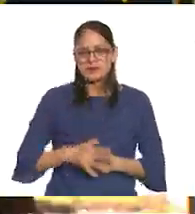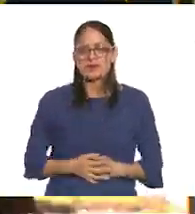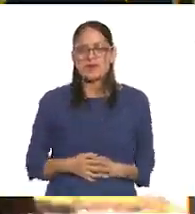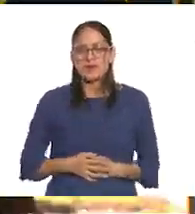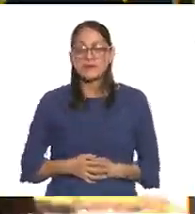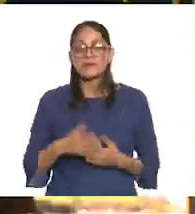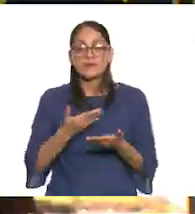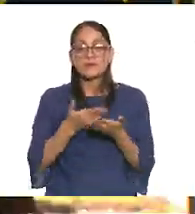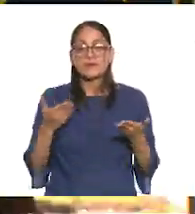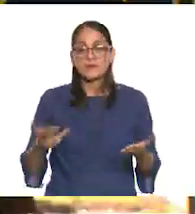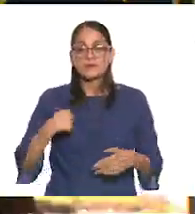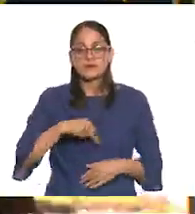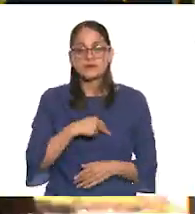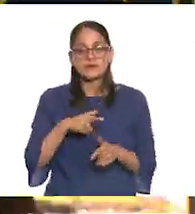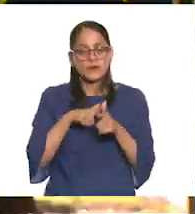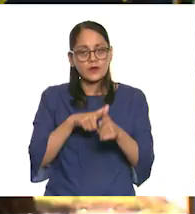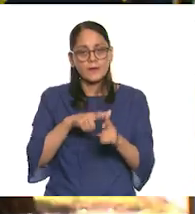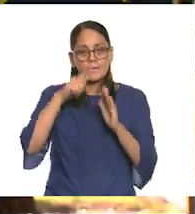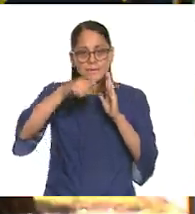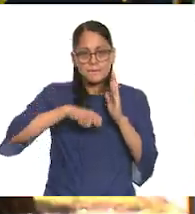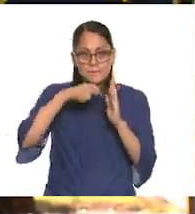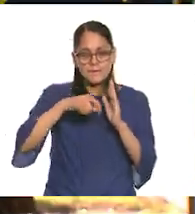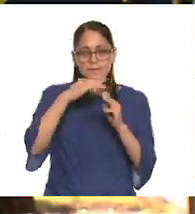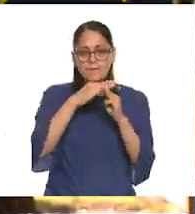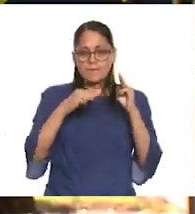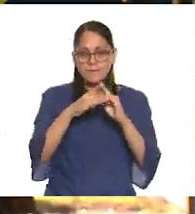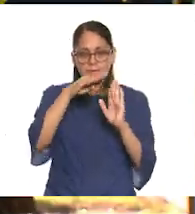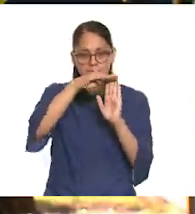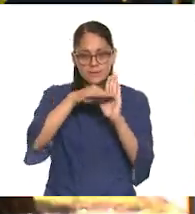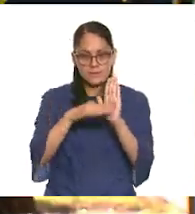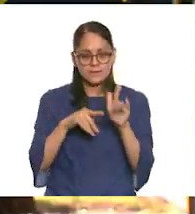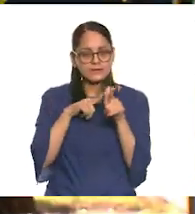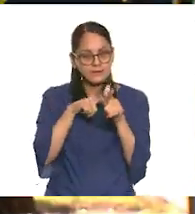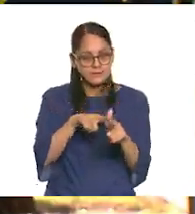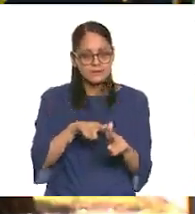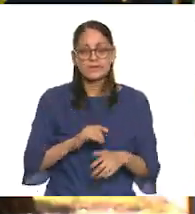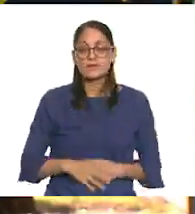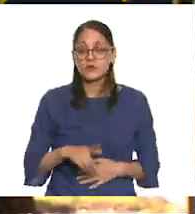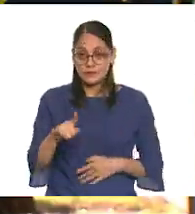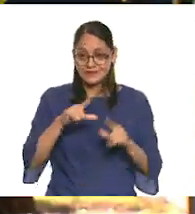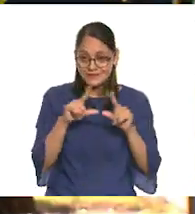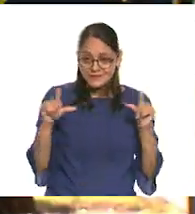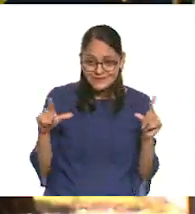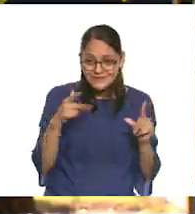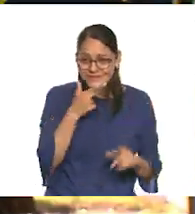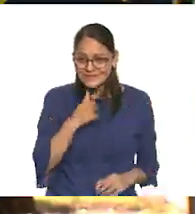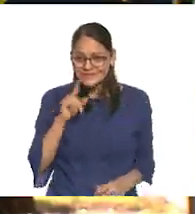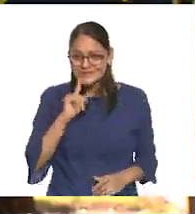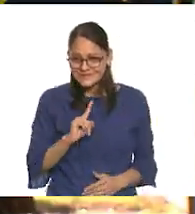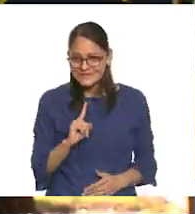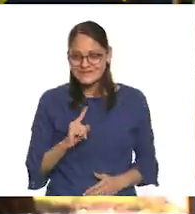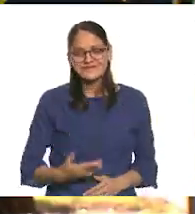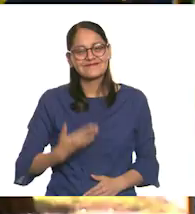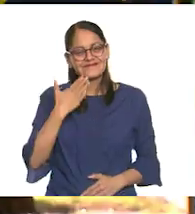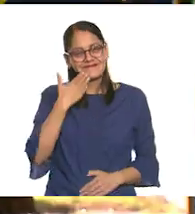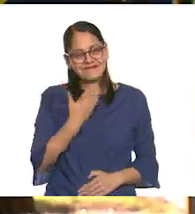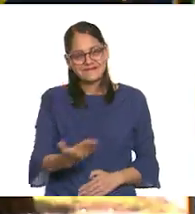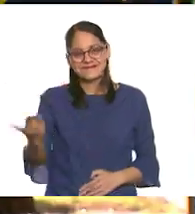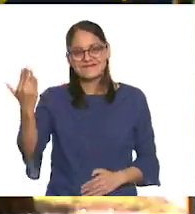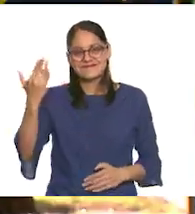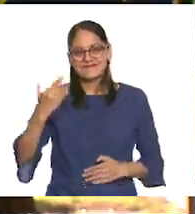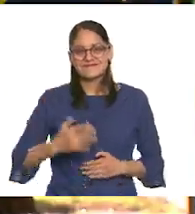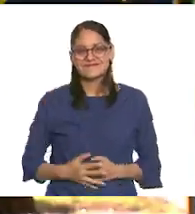Ahora es momento de seguir con el programa de hoy. ¿Listas? ¿Listos?